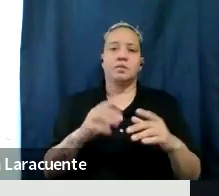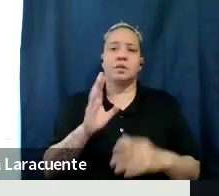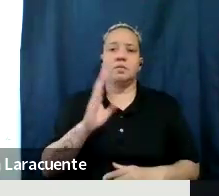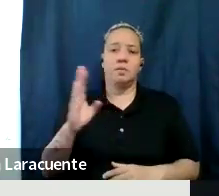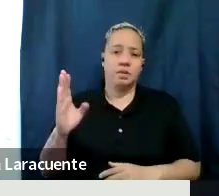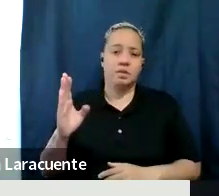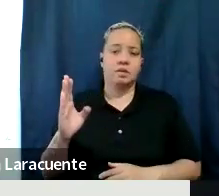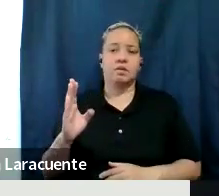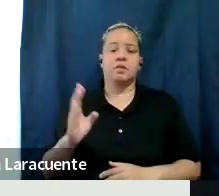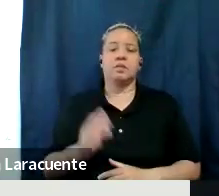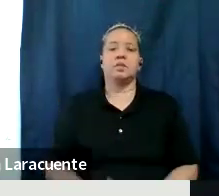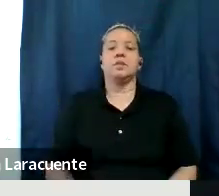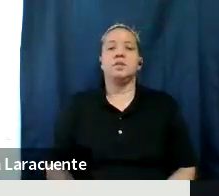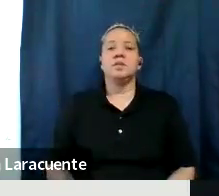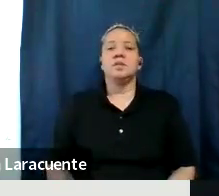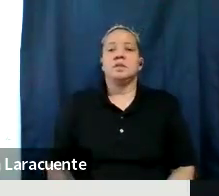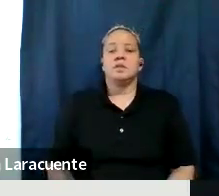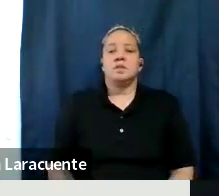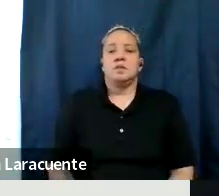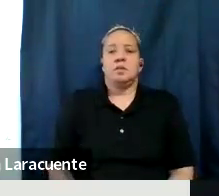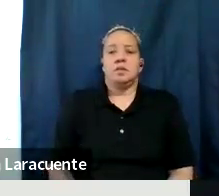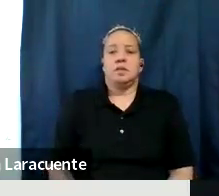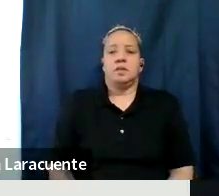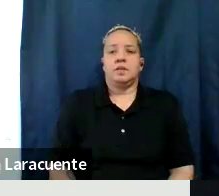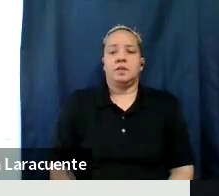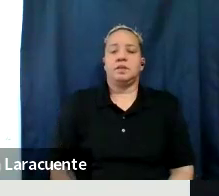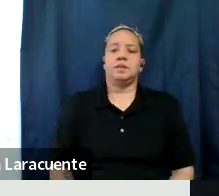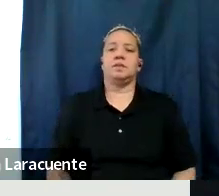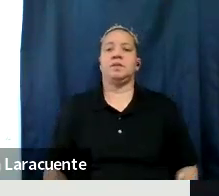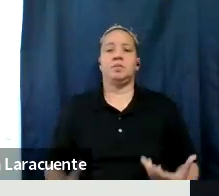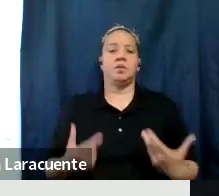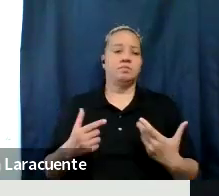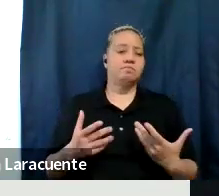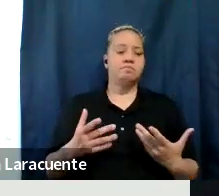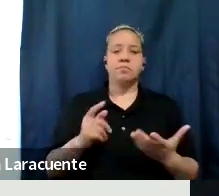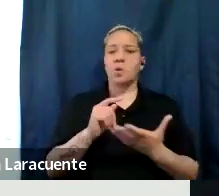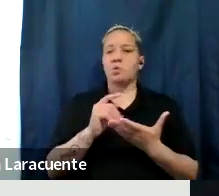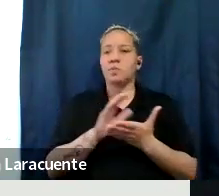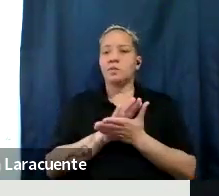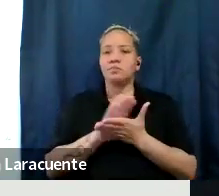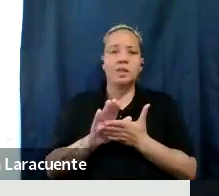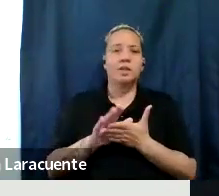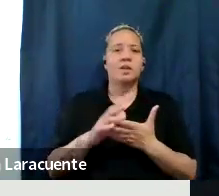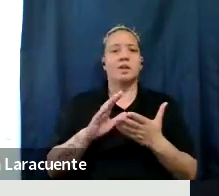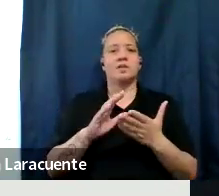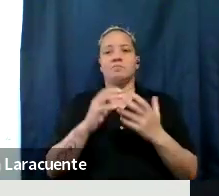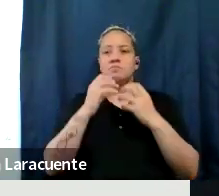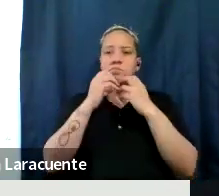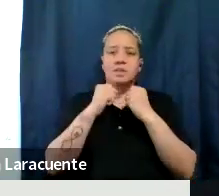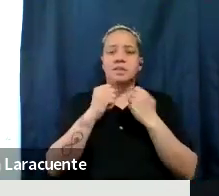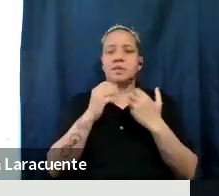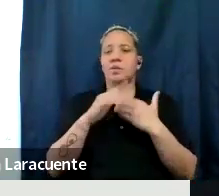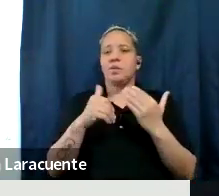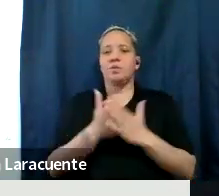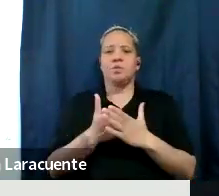por colección puertorriqueña, pues recibí un trato exquisito, amable, cariñoso, todo